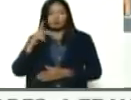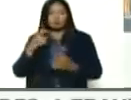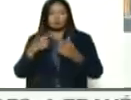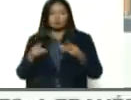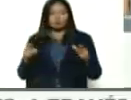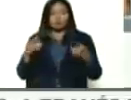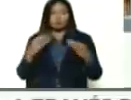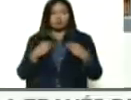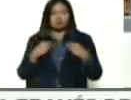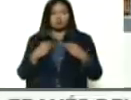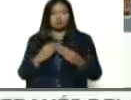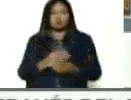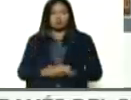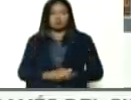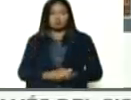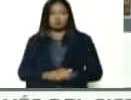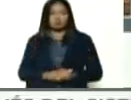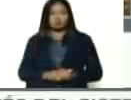vida